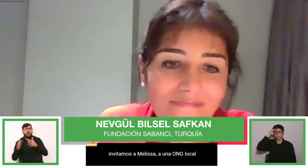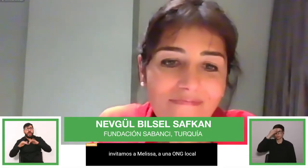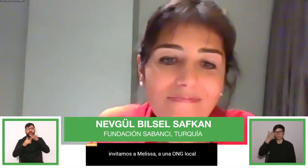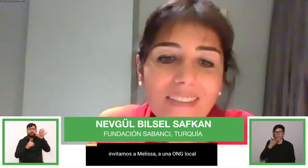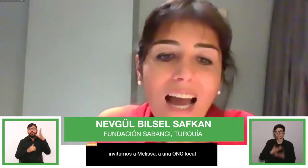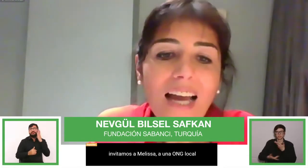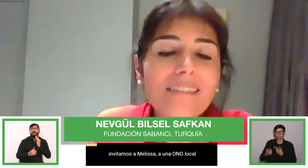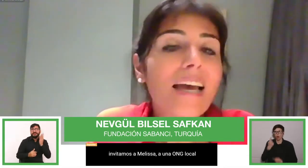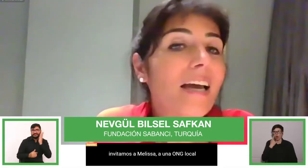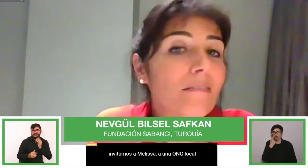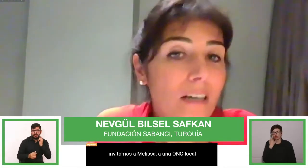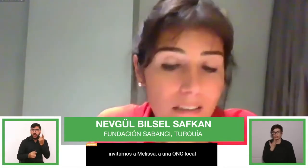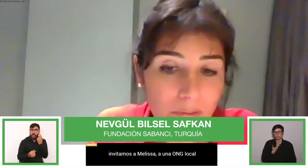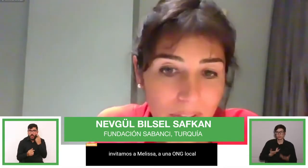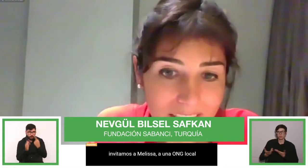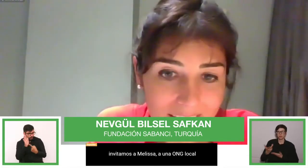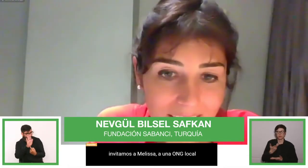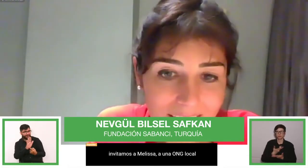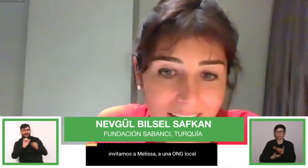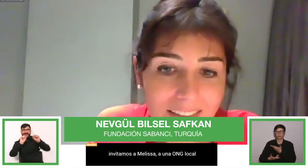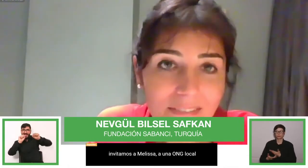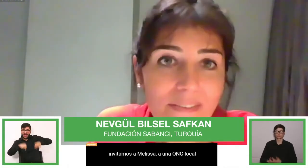y conocimientos,